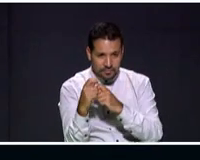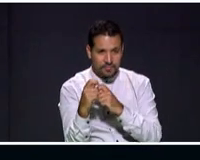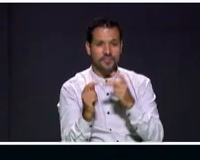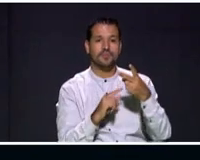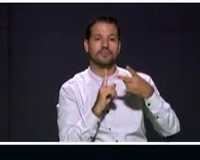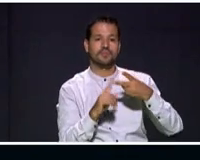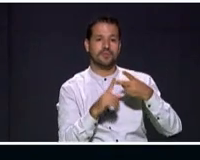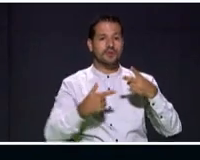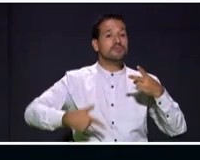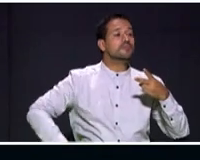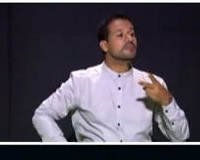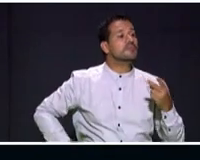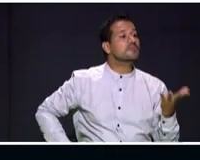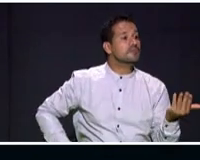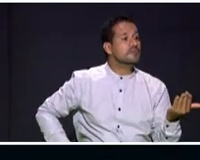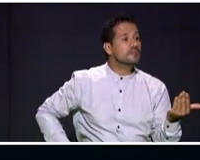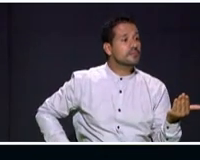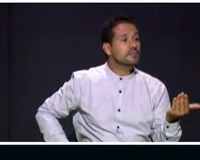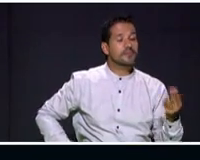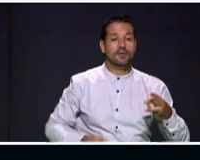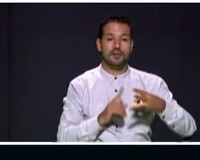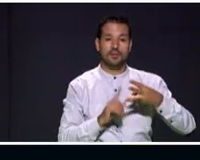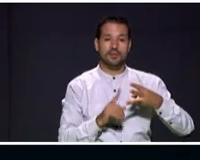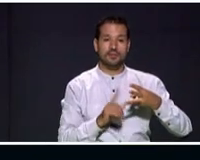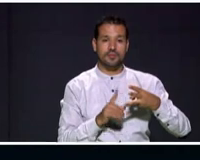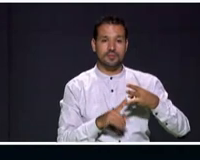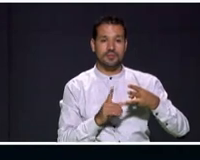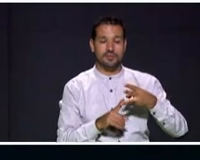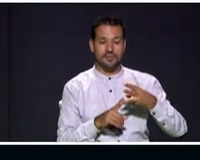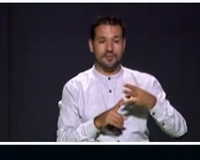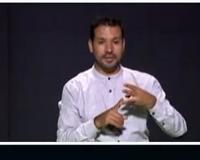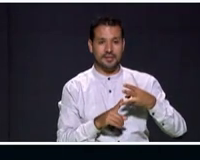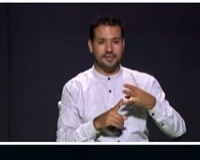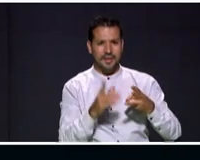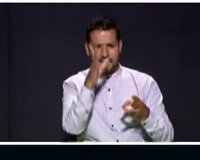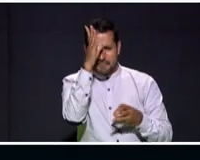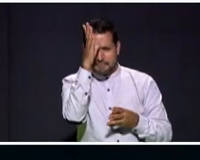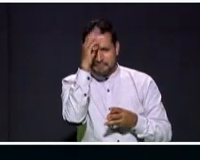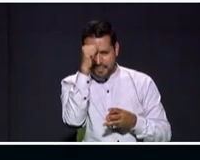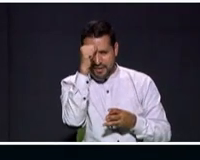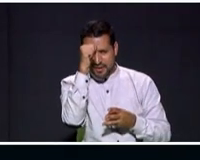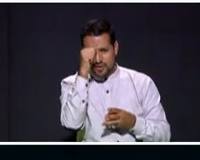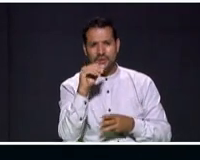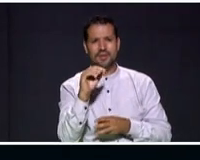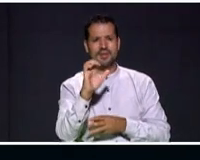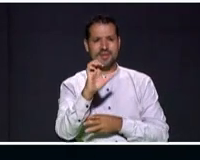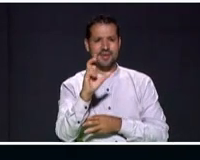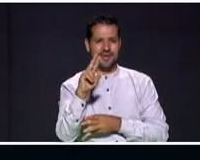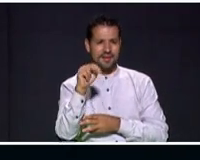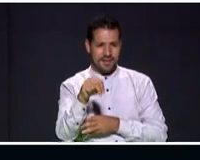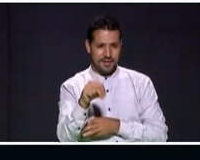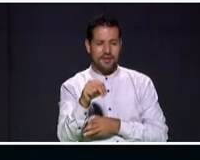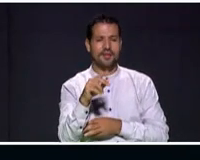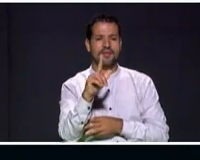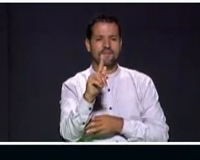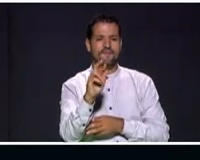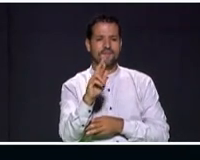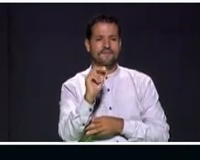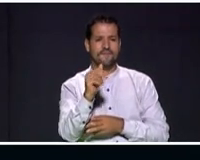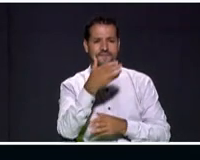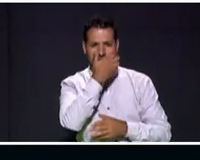extorsión y 3 la presencia de bandas criminales unidas entre el n y las farc allí estaremos